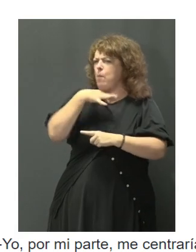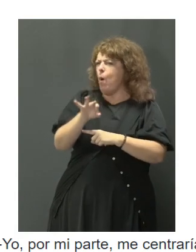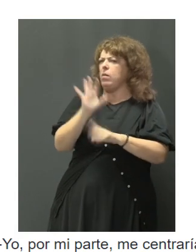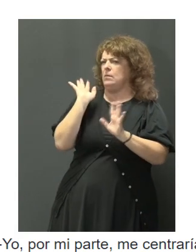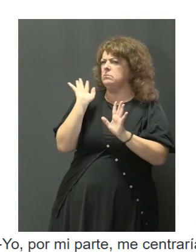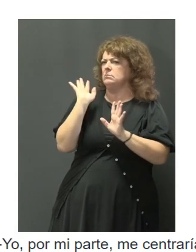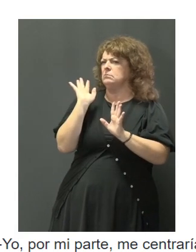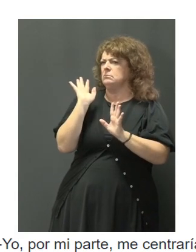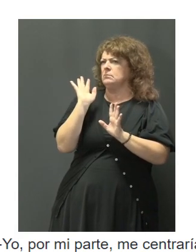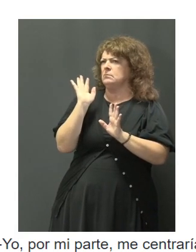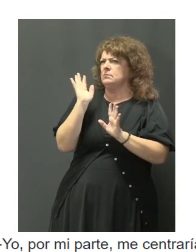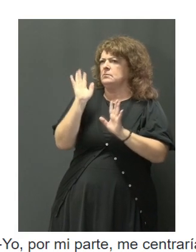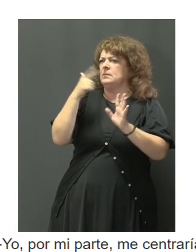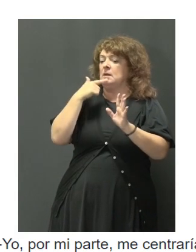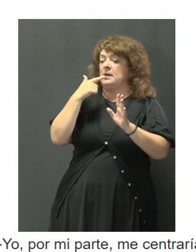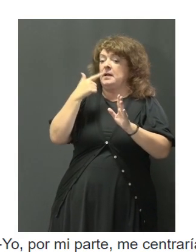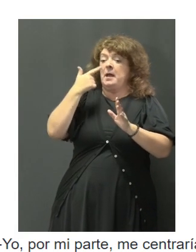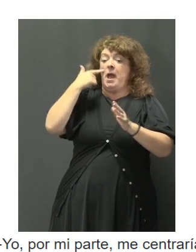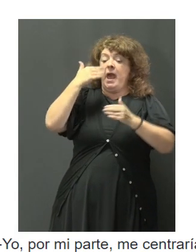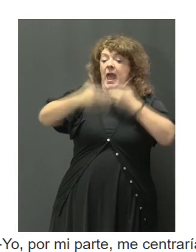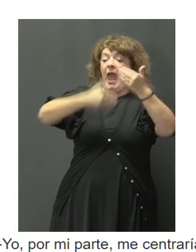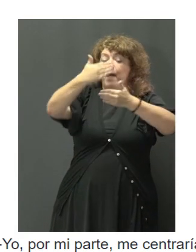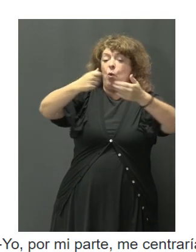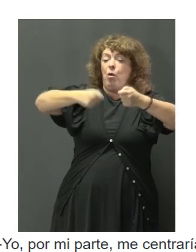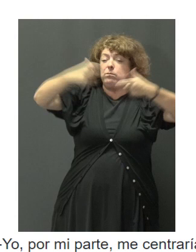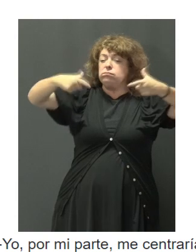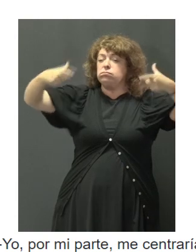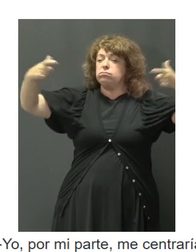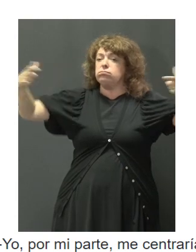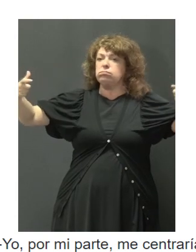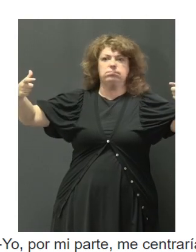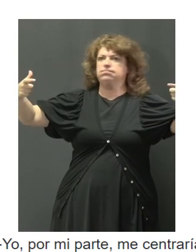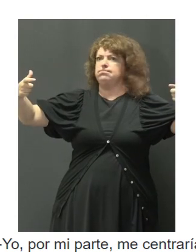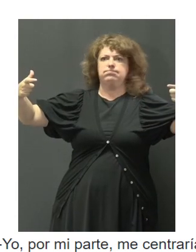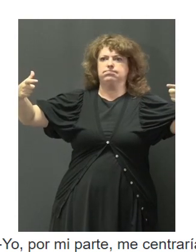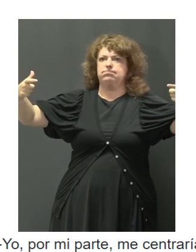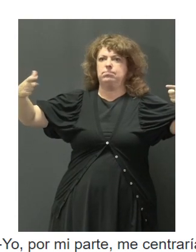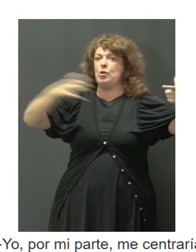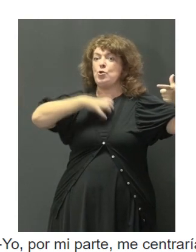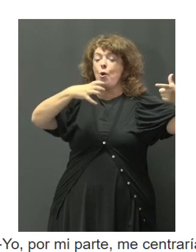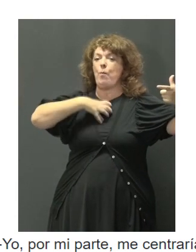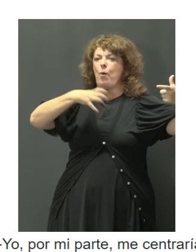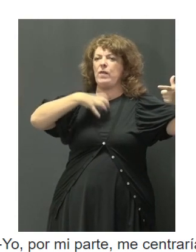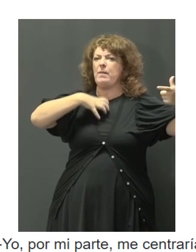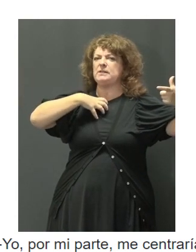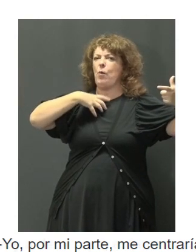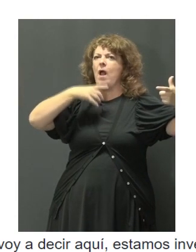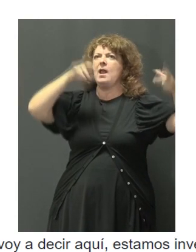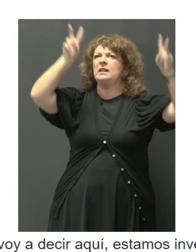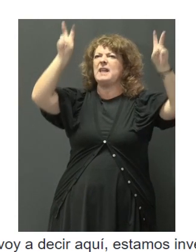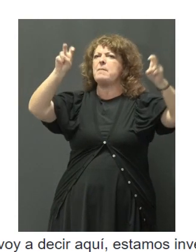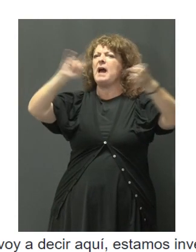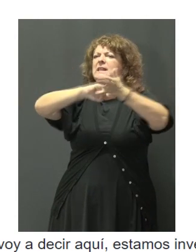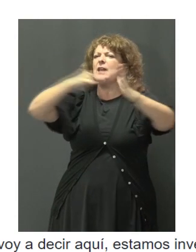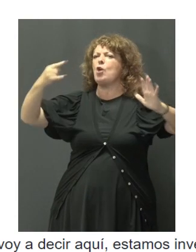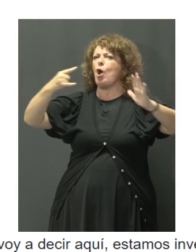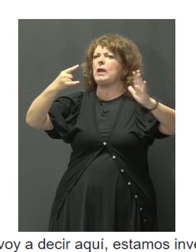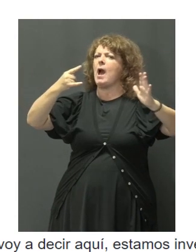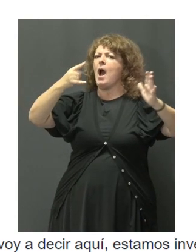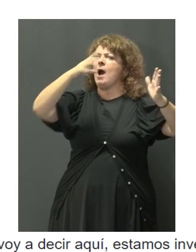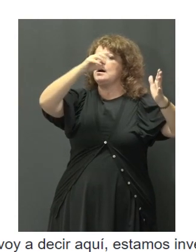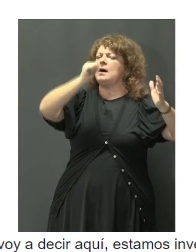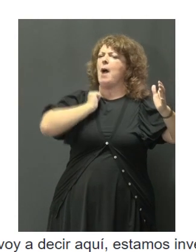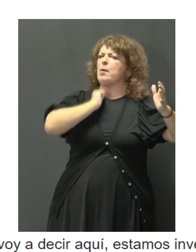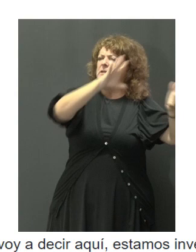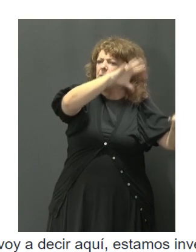sea, dado la evolución demográfica, probablemente es que no podamos evitar el tirar de la tecnología para ayudar en muchos de